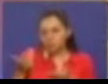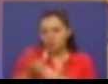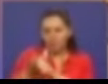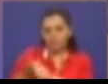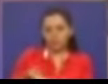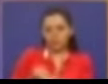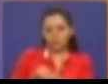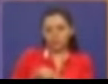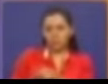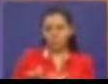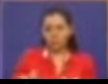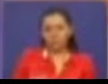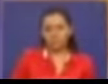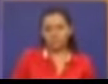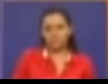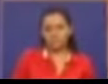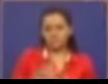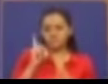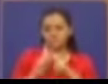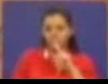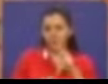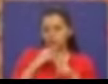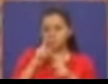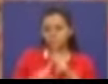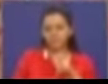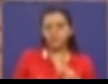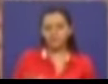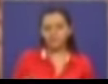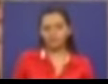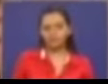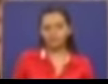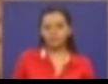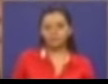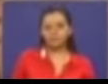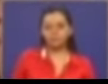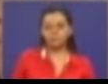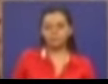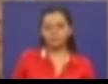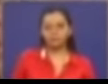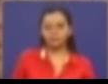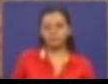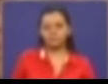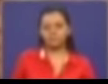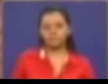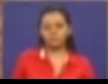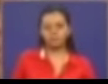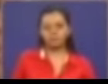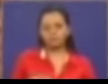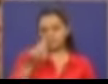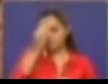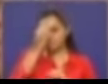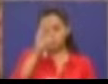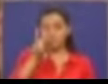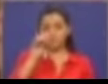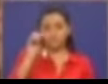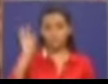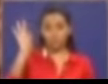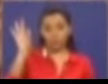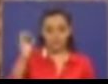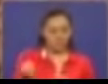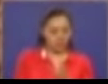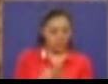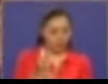apoyado. Jimena, si se me escapó algún detalle. Sí, nada más, presidente, comentar que durante el 2009 que se crea el RICE, tenemos más